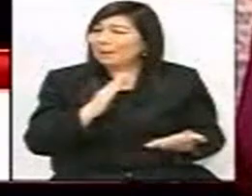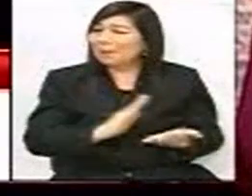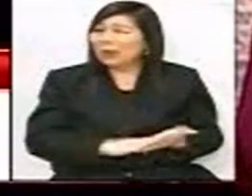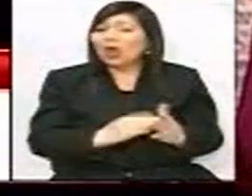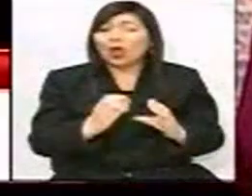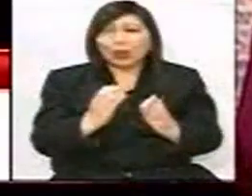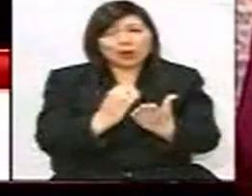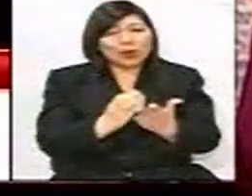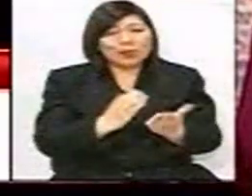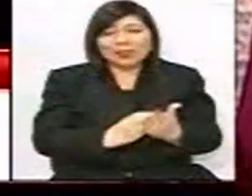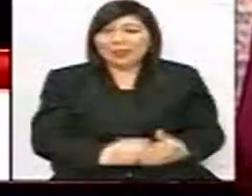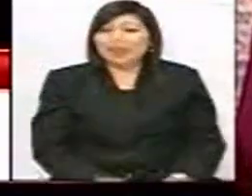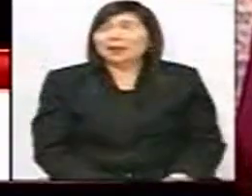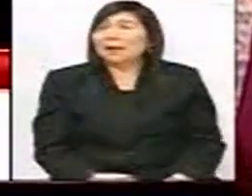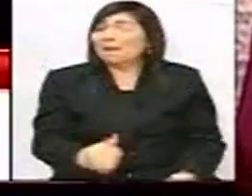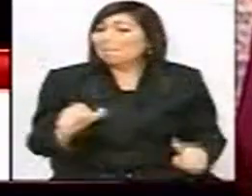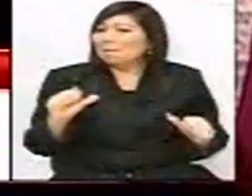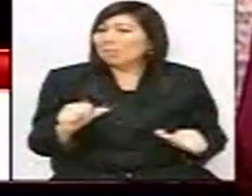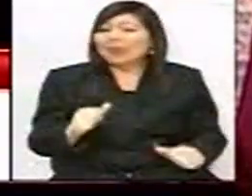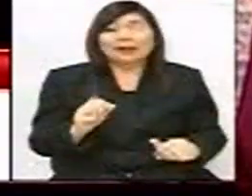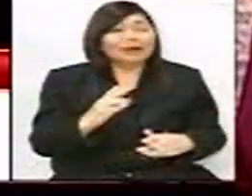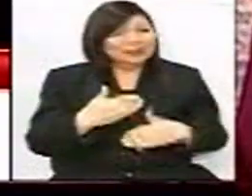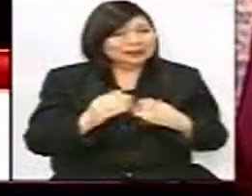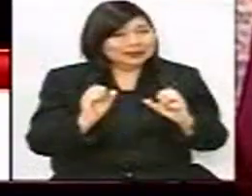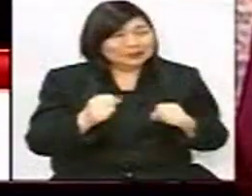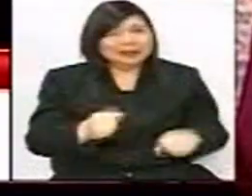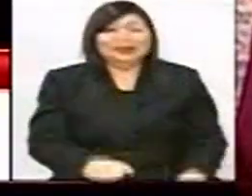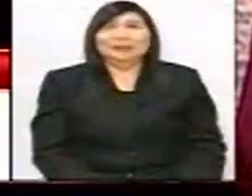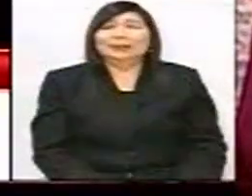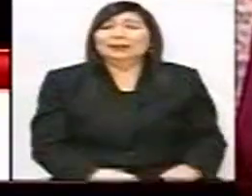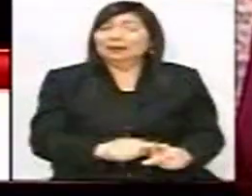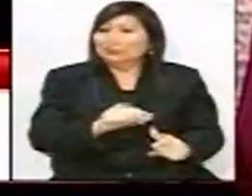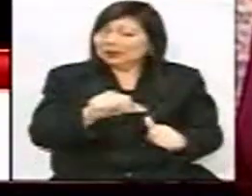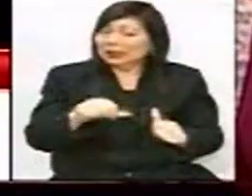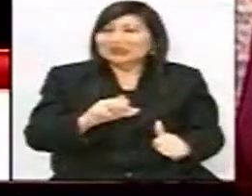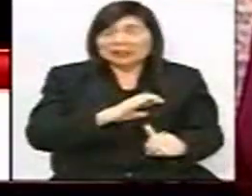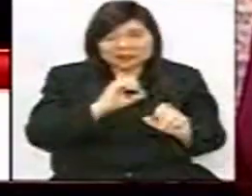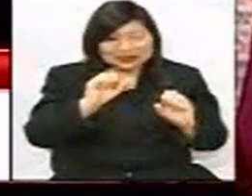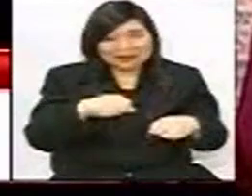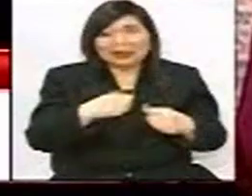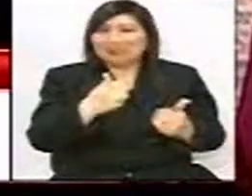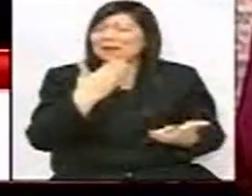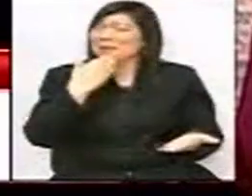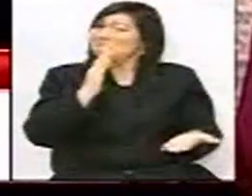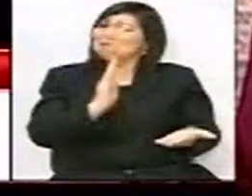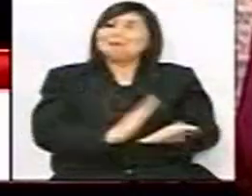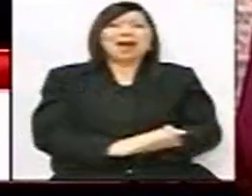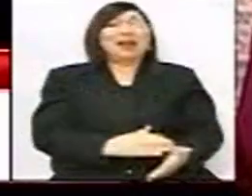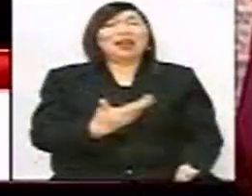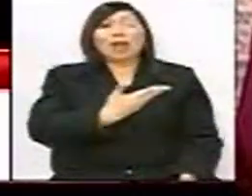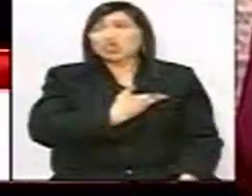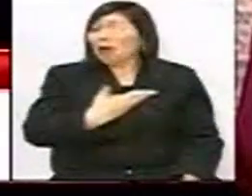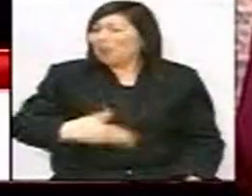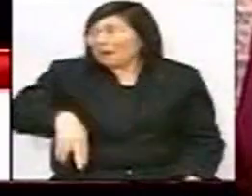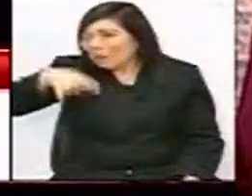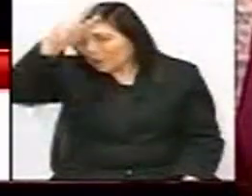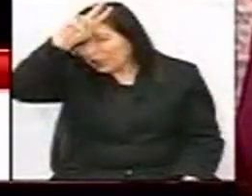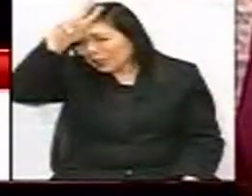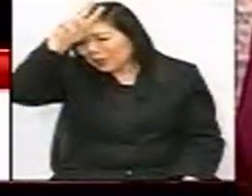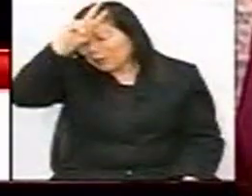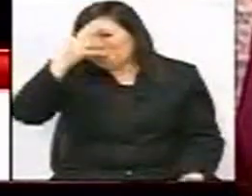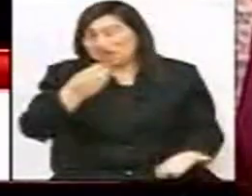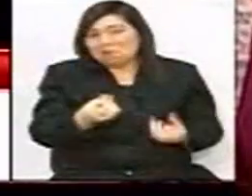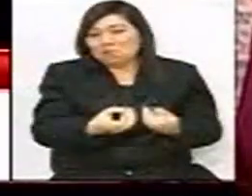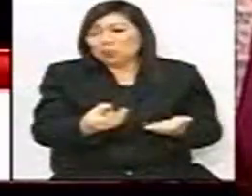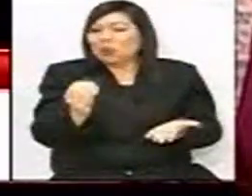contrato? ¡Claro que sí! ¿Perjudica al usuario? ¡Claro que sí! ¿Le saca la vuelta al Estado? ¡Claro que sí! Incluso pone un monto, que me